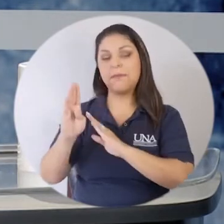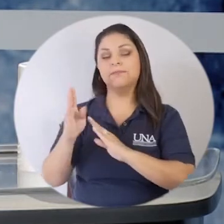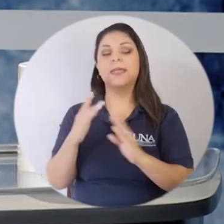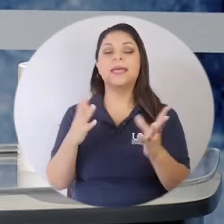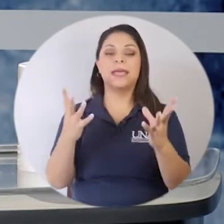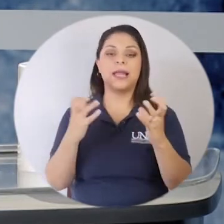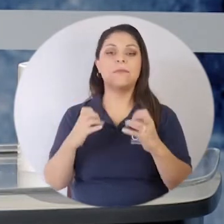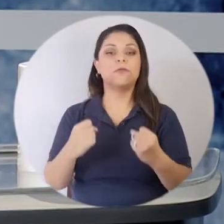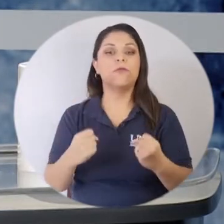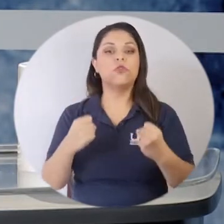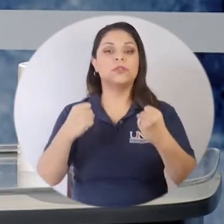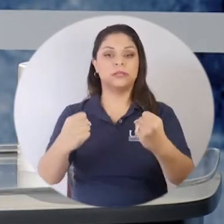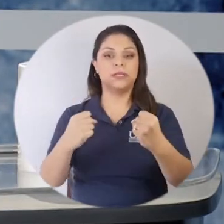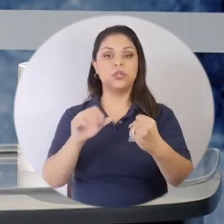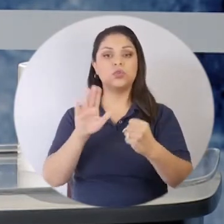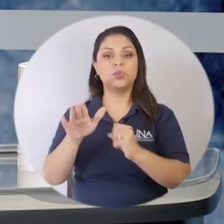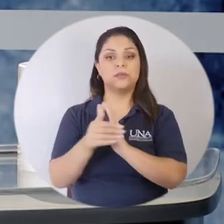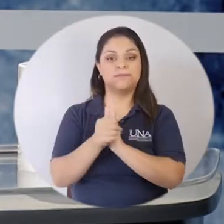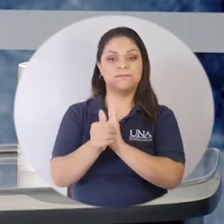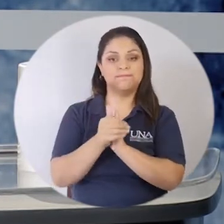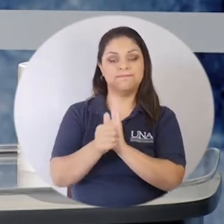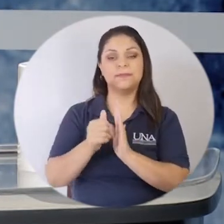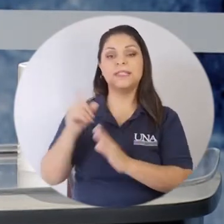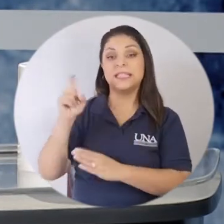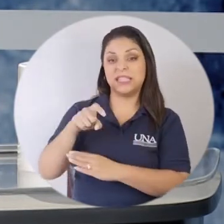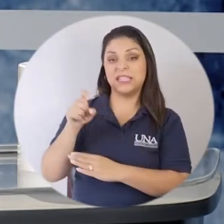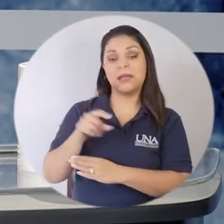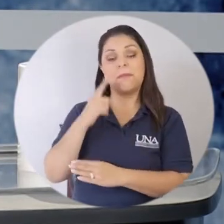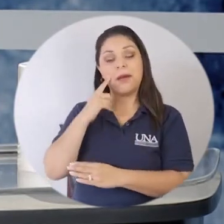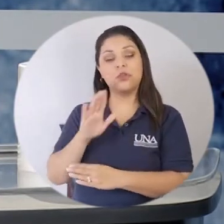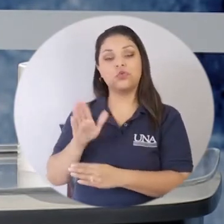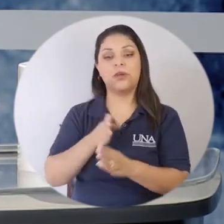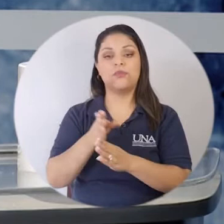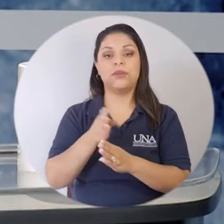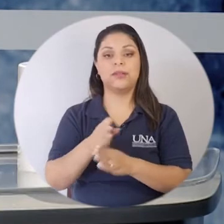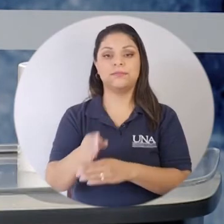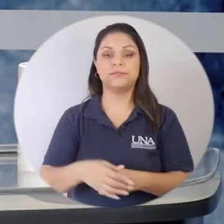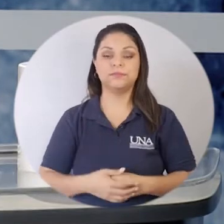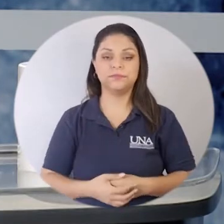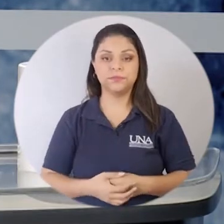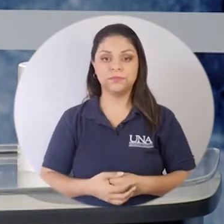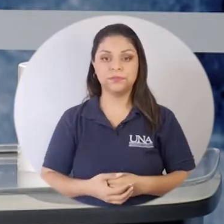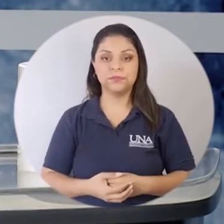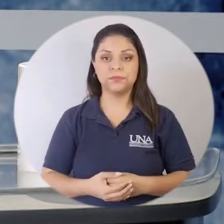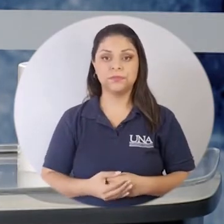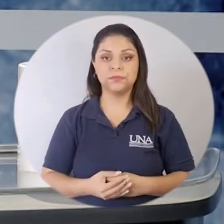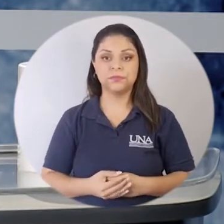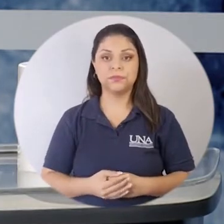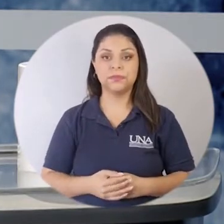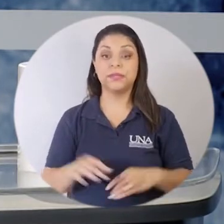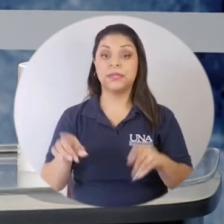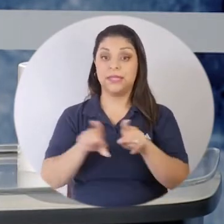queremos fortalecer competencias que son requeridas en sus carreras. Y así también